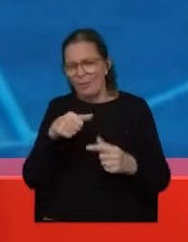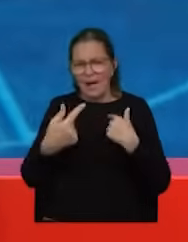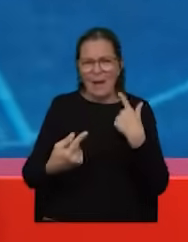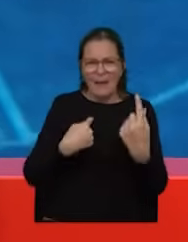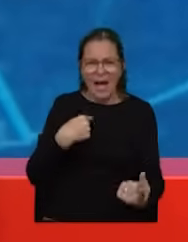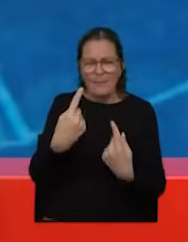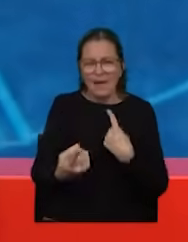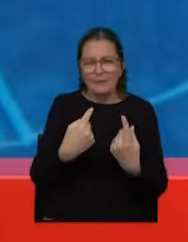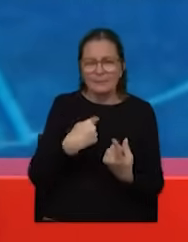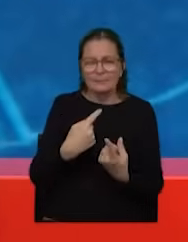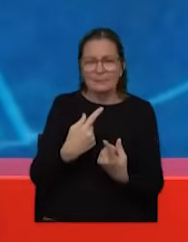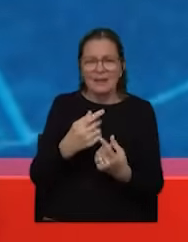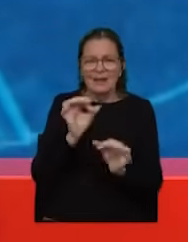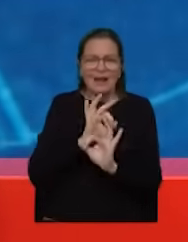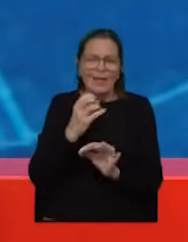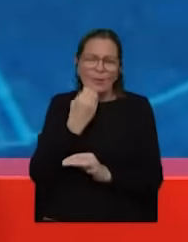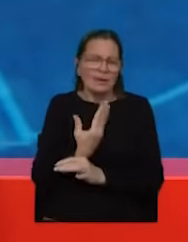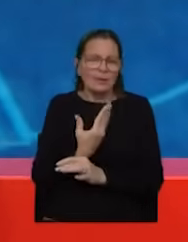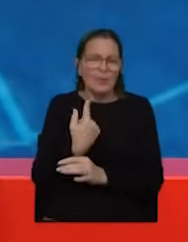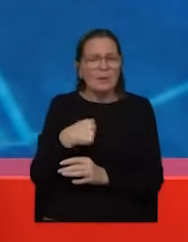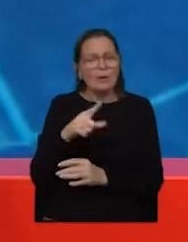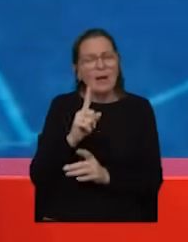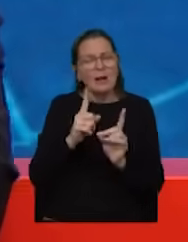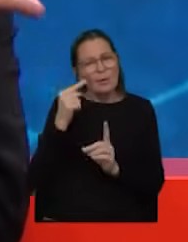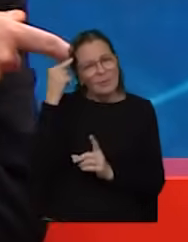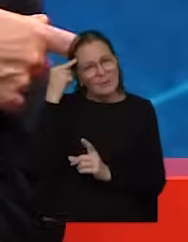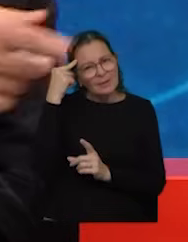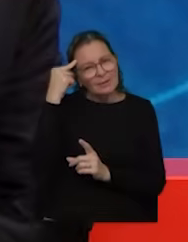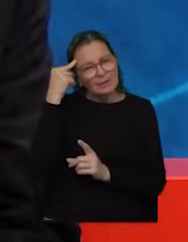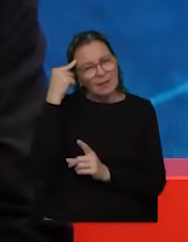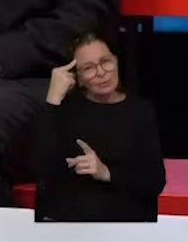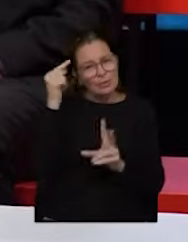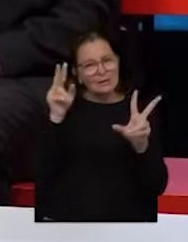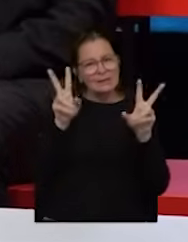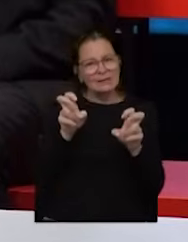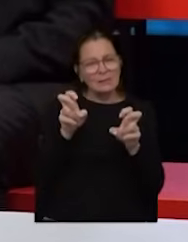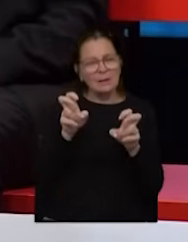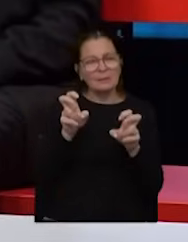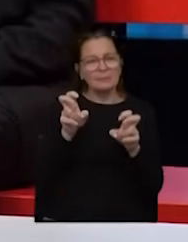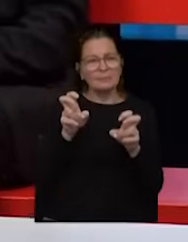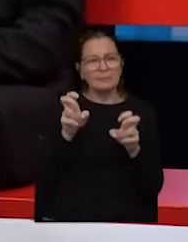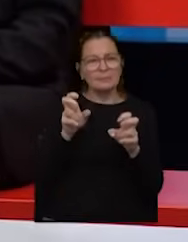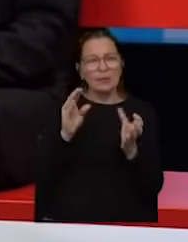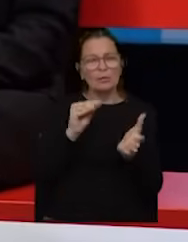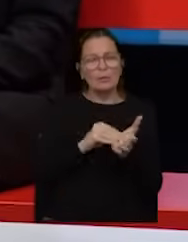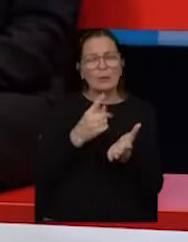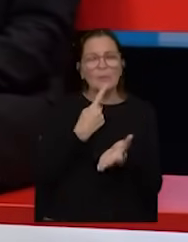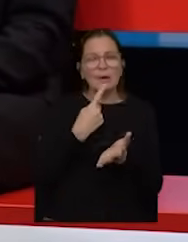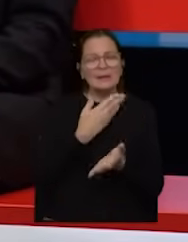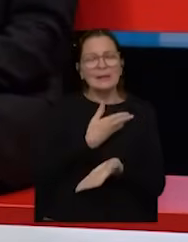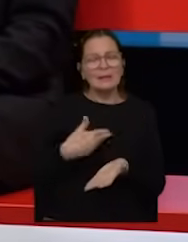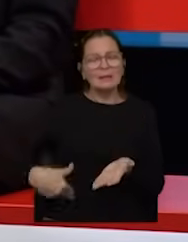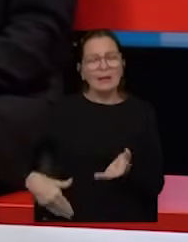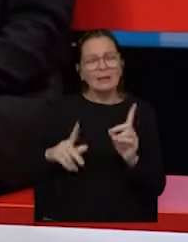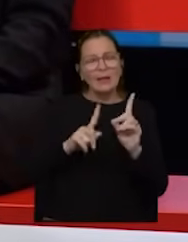no sin nada constructivo no pero una cosa que me quedé pensando por el tema este sobre políticas de estado de